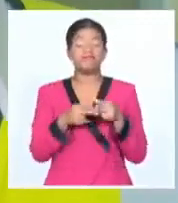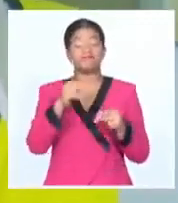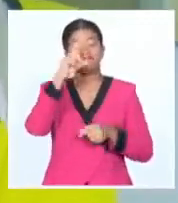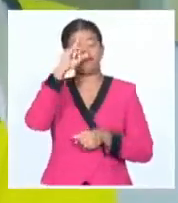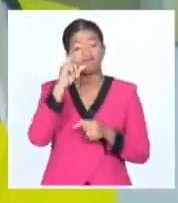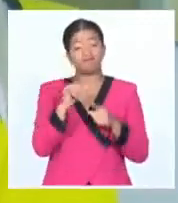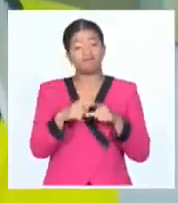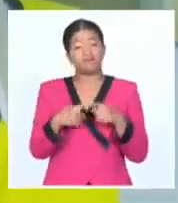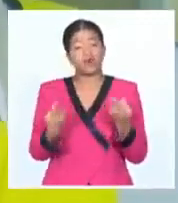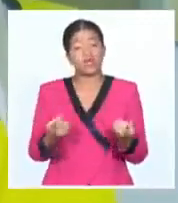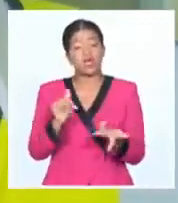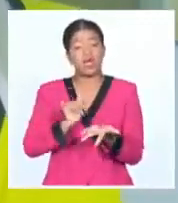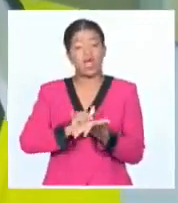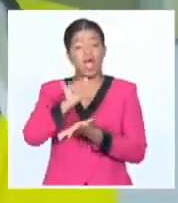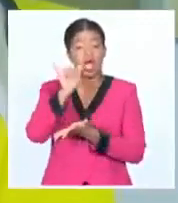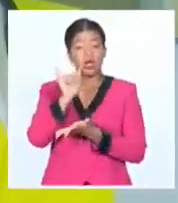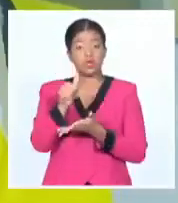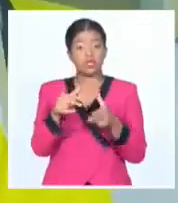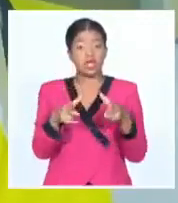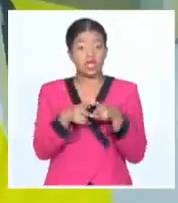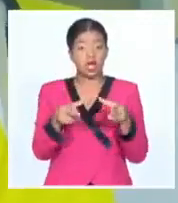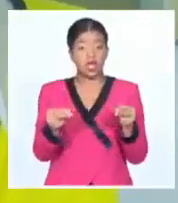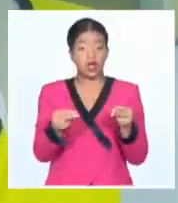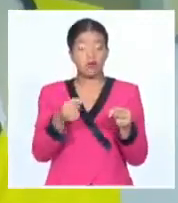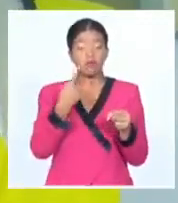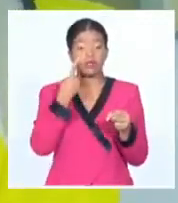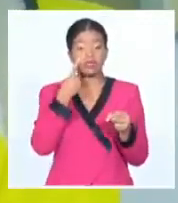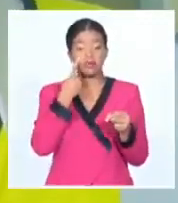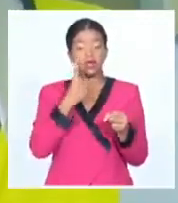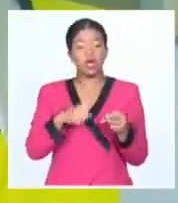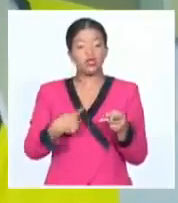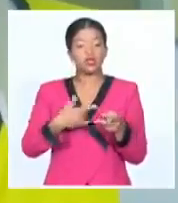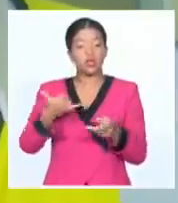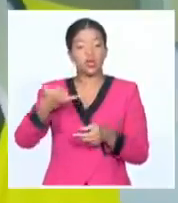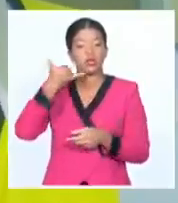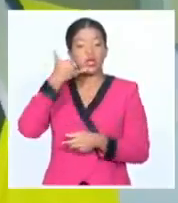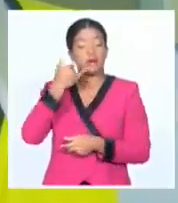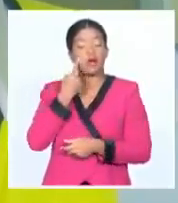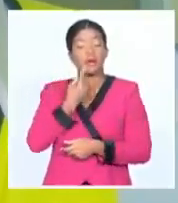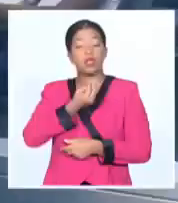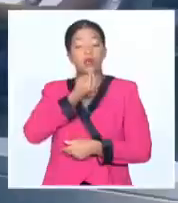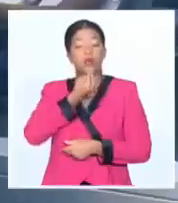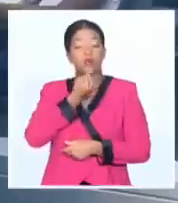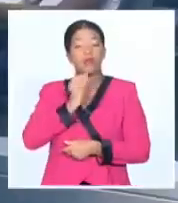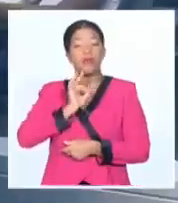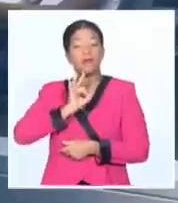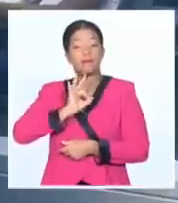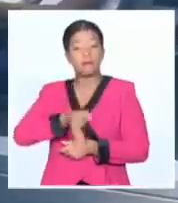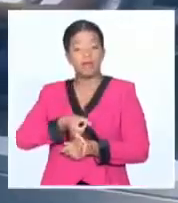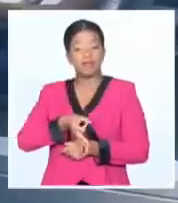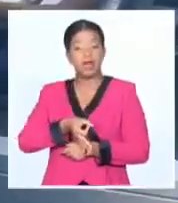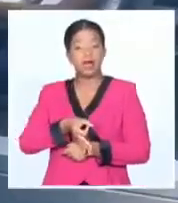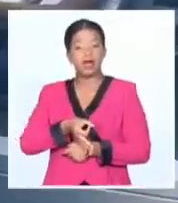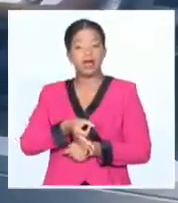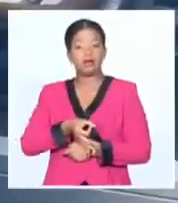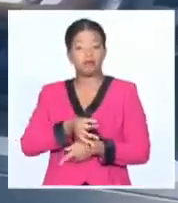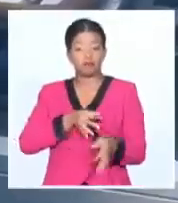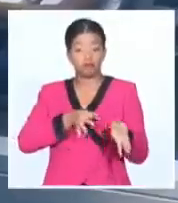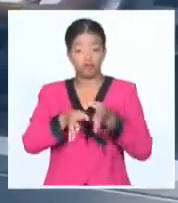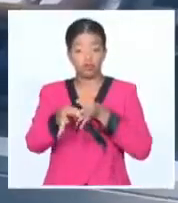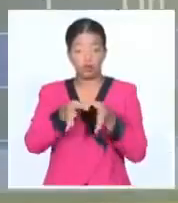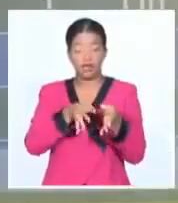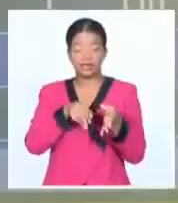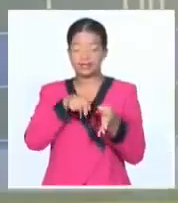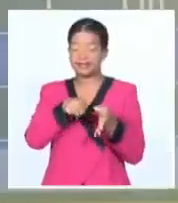aerolínea estuvo en contacto con nosotros viéndose la posibilidad real de que se pudiera hacer operable el aeropuerto. Eso fue